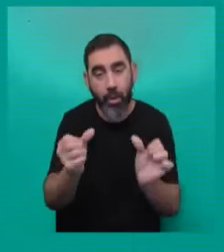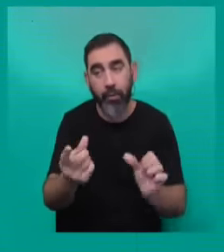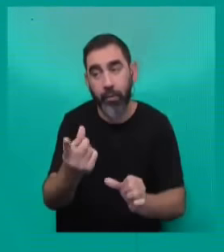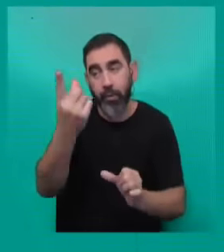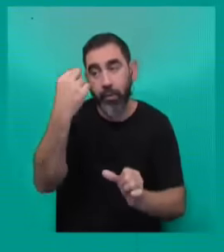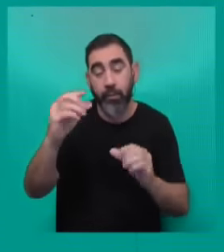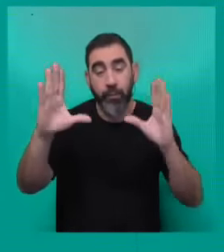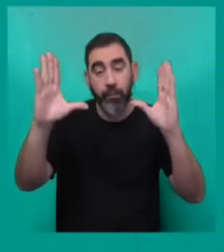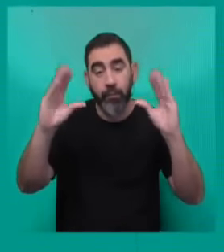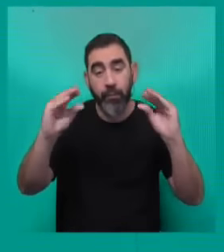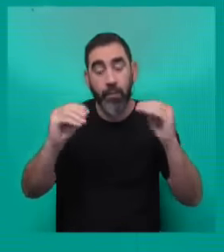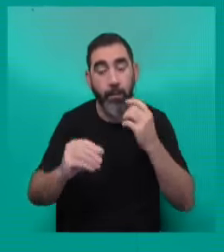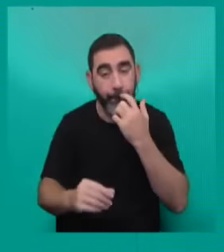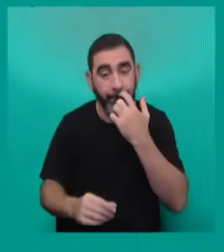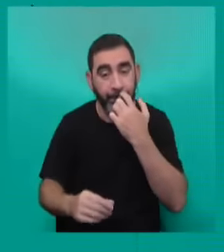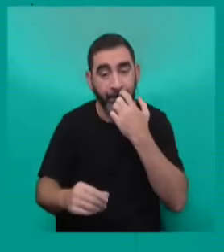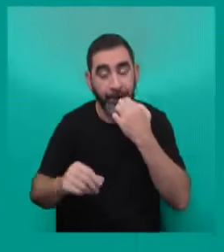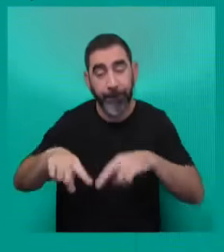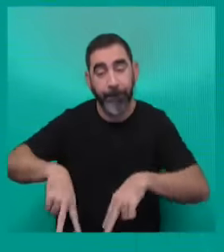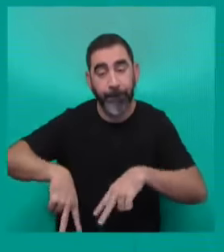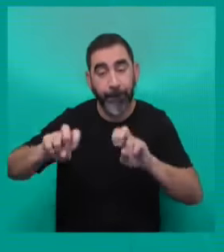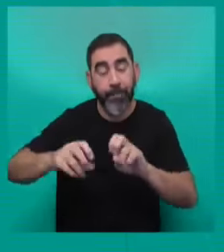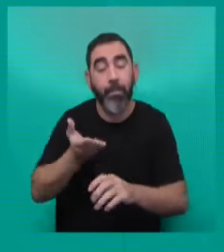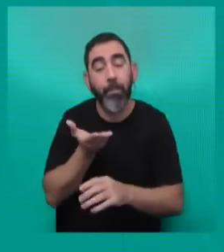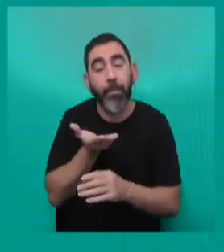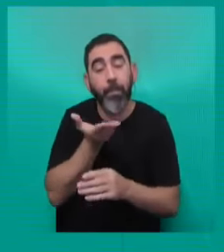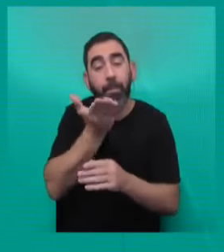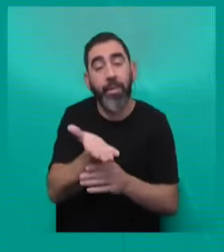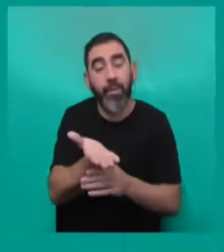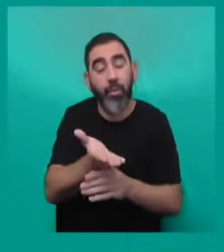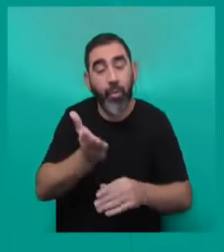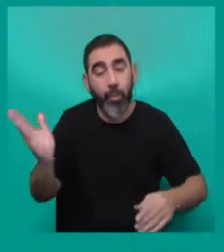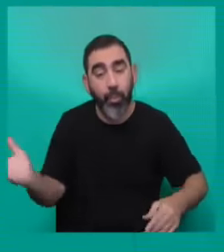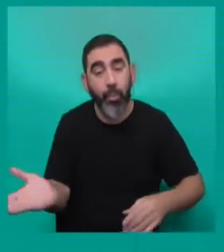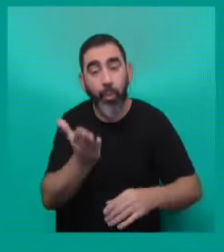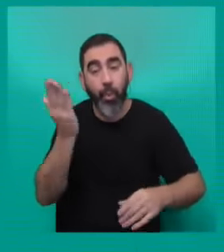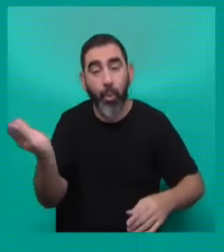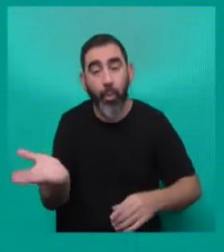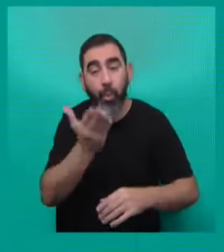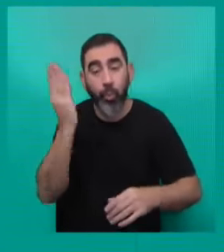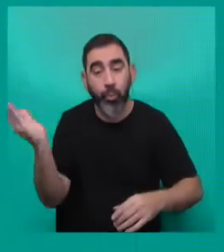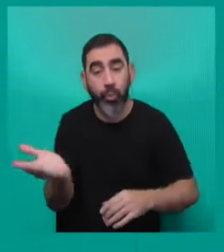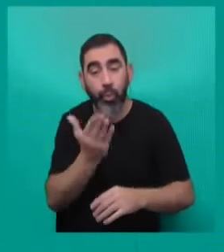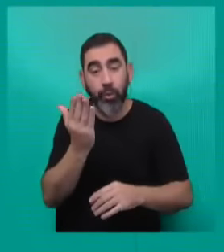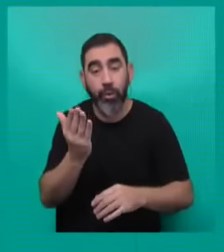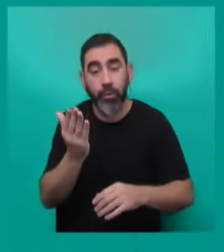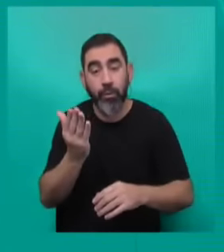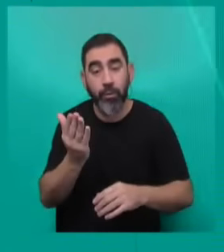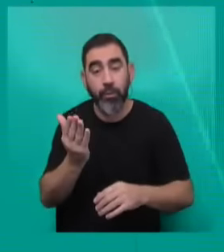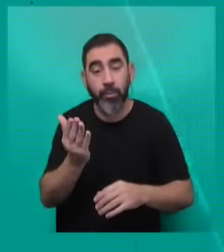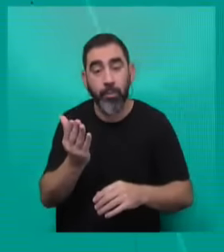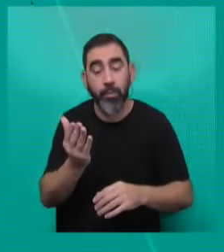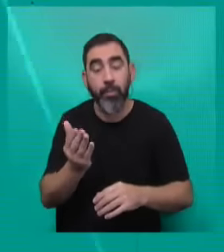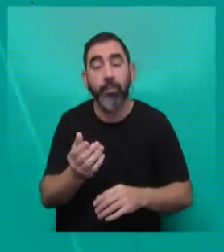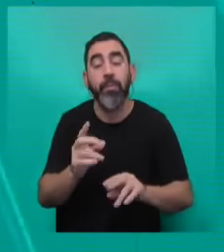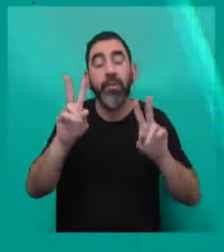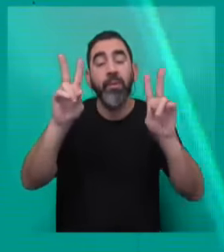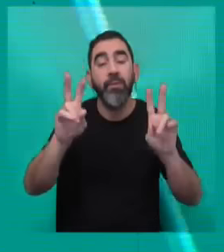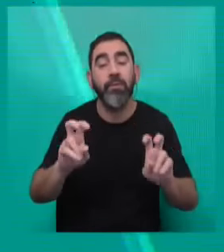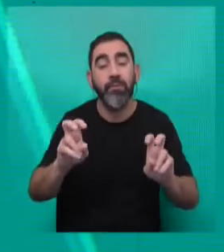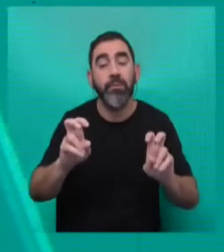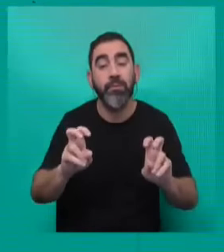justamente para eh analizar una solicitud de productores de la zona de Rincón del pino para bueno aplicar lo que tiene